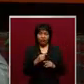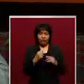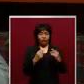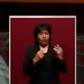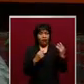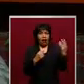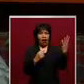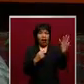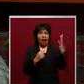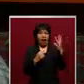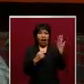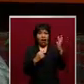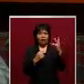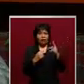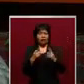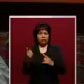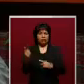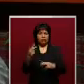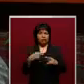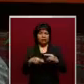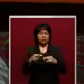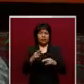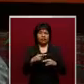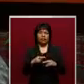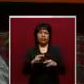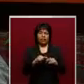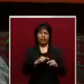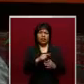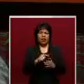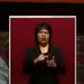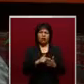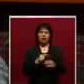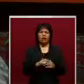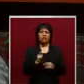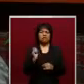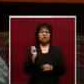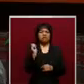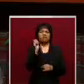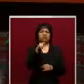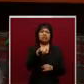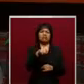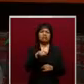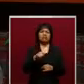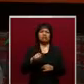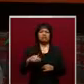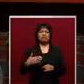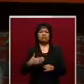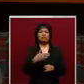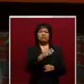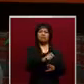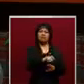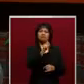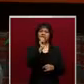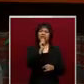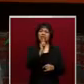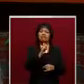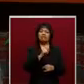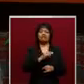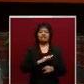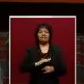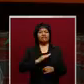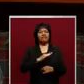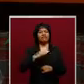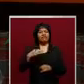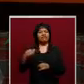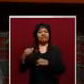arbolito. Entonces llegaba el pescador, se situaba en ese lugar y lanzaba su caña y pescaba. Y se iba feliz a su